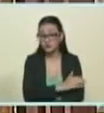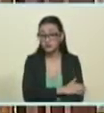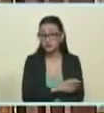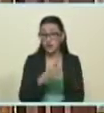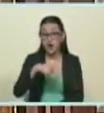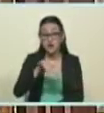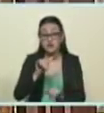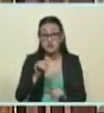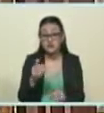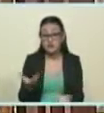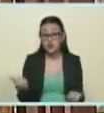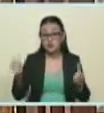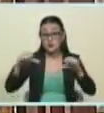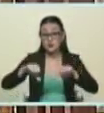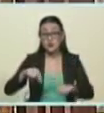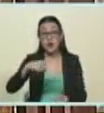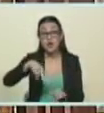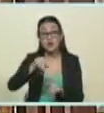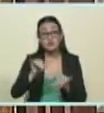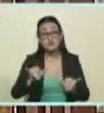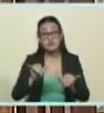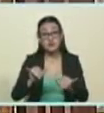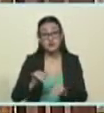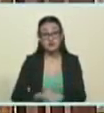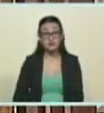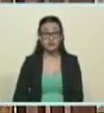su autodesaparición, su